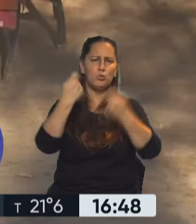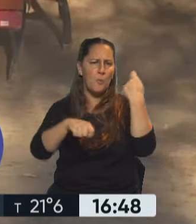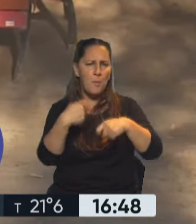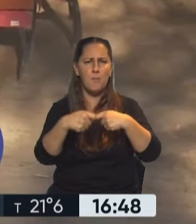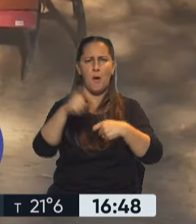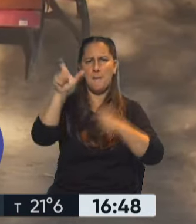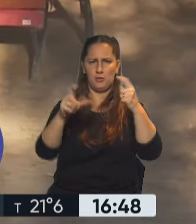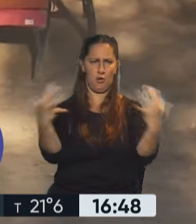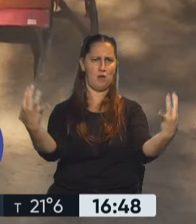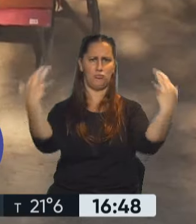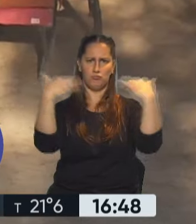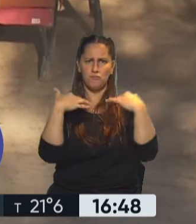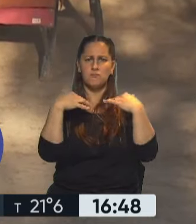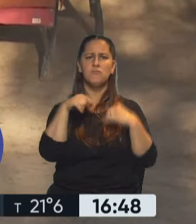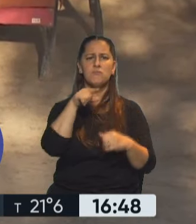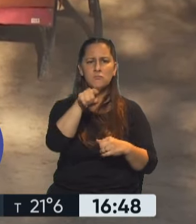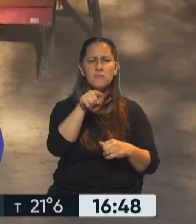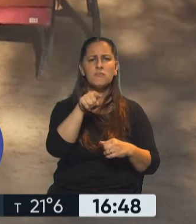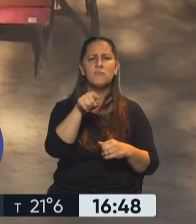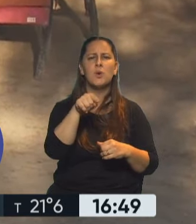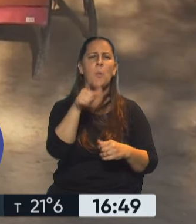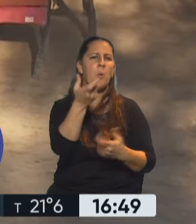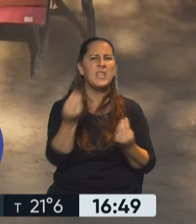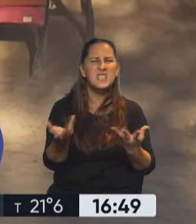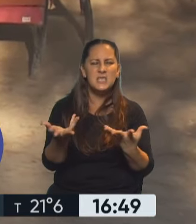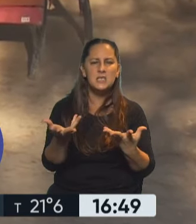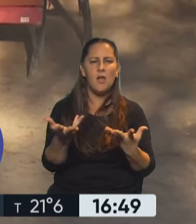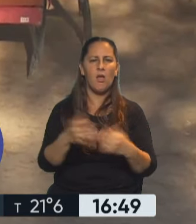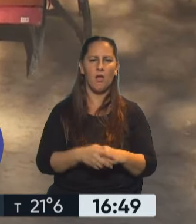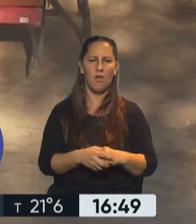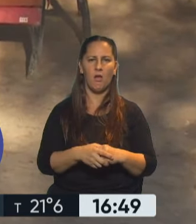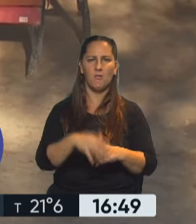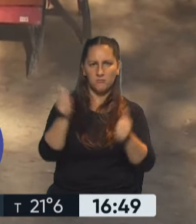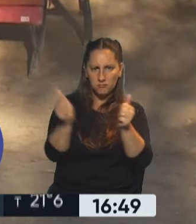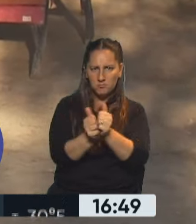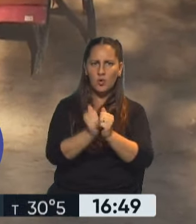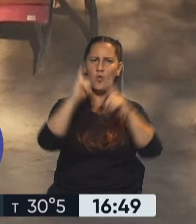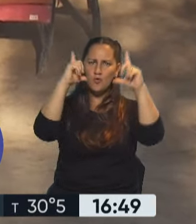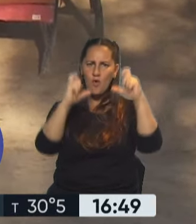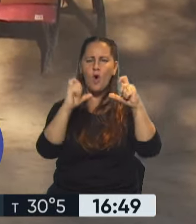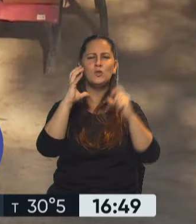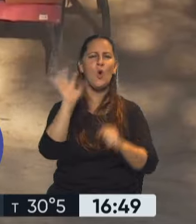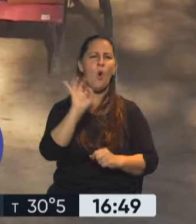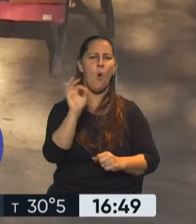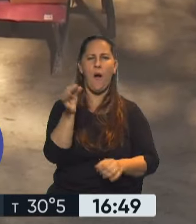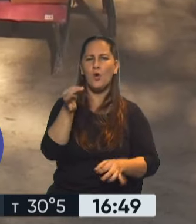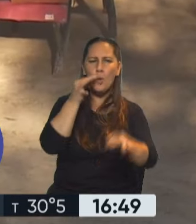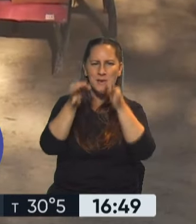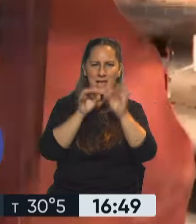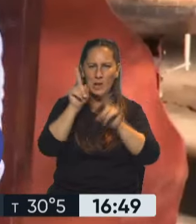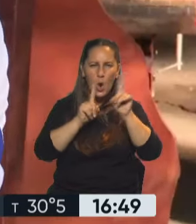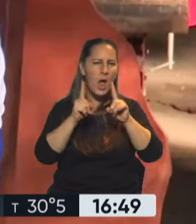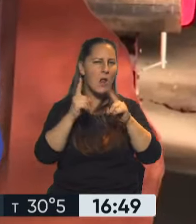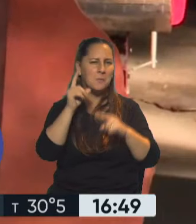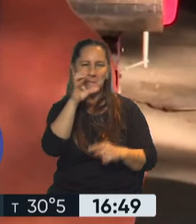tantas personalidades, ¿cuál fue tu papel? ¿Cómo estabas ahí? ¿Te sacaste alguna foto? ¿Hablaste con alguien? Eso